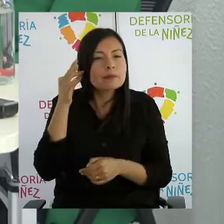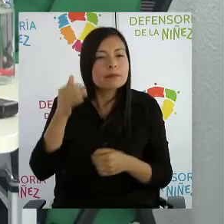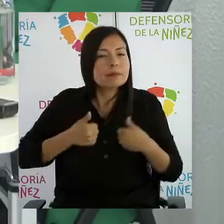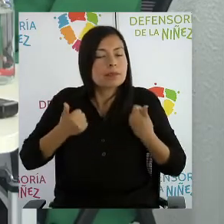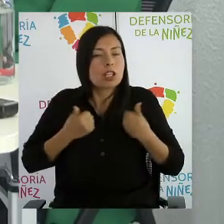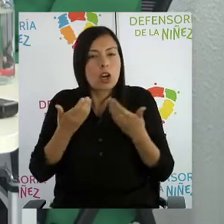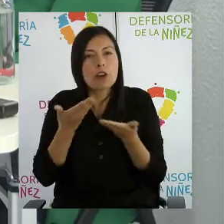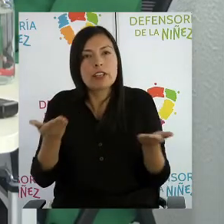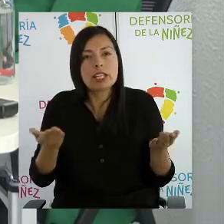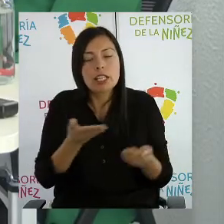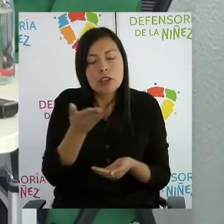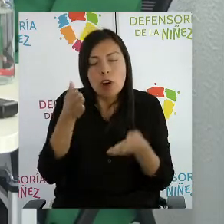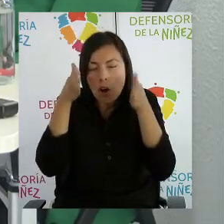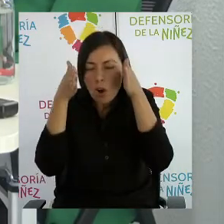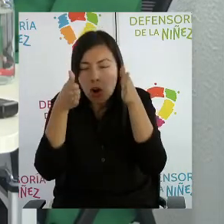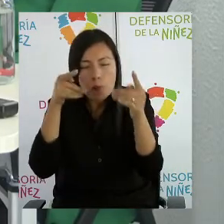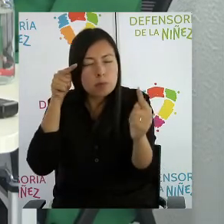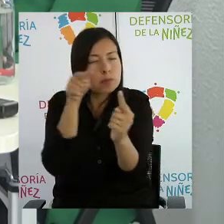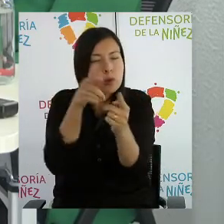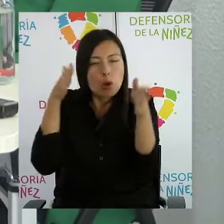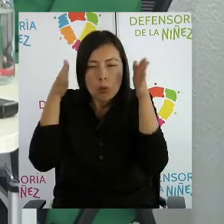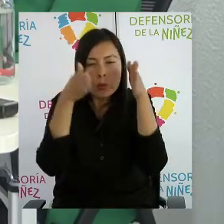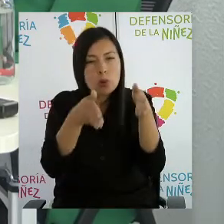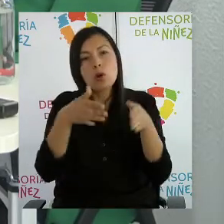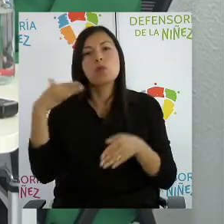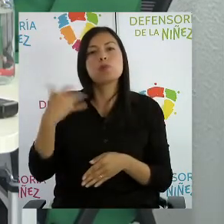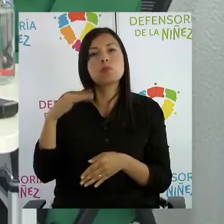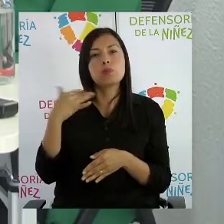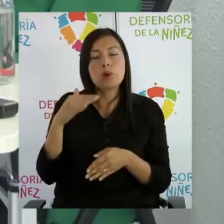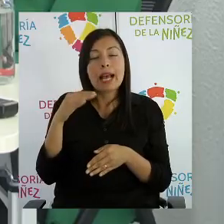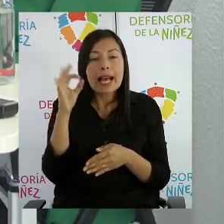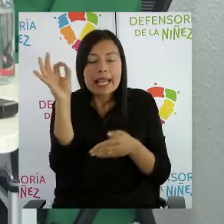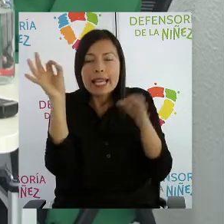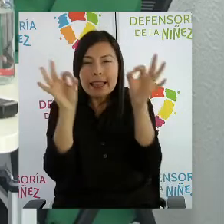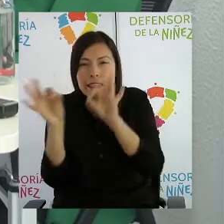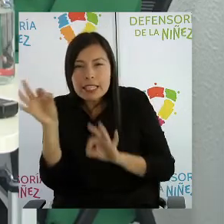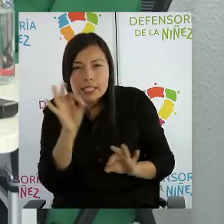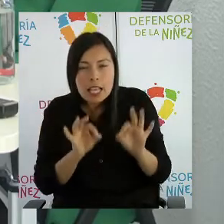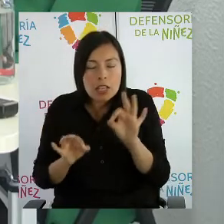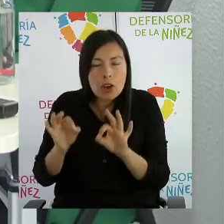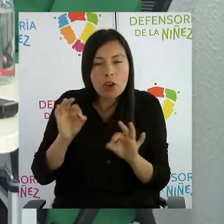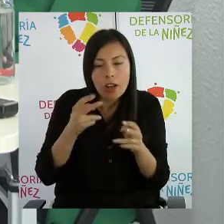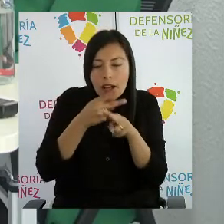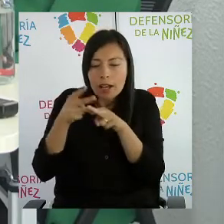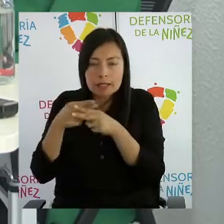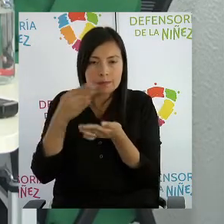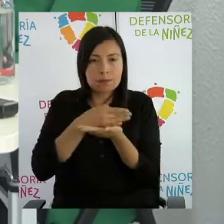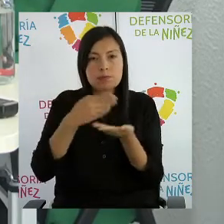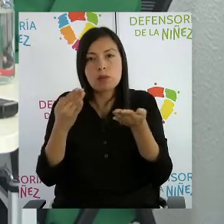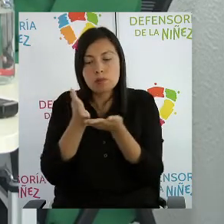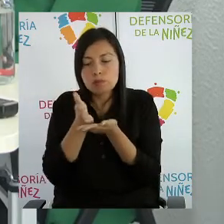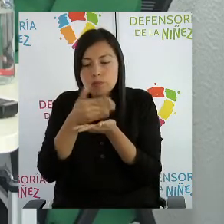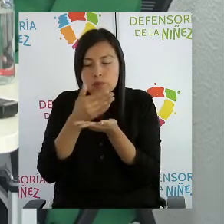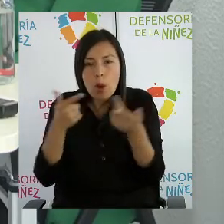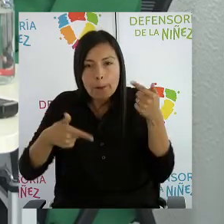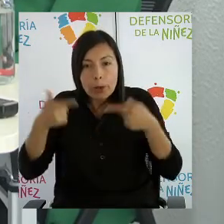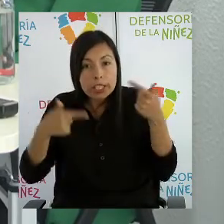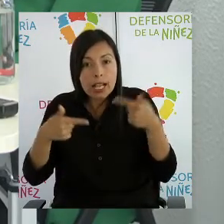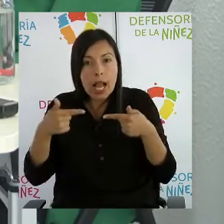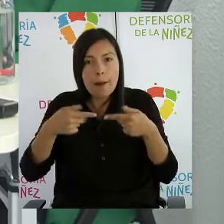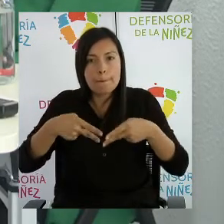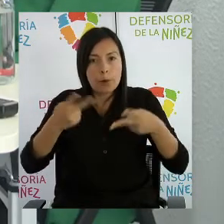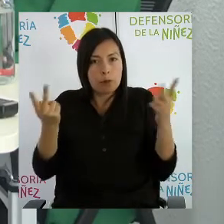Y la invisibilización de este grupo de la población, tanto en el diseño como en la implementación de políticas públicas o en el diseño y la implementación